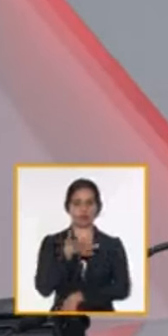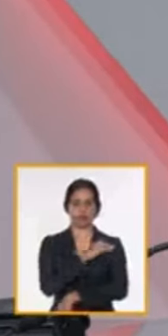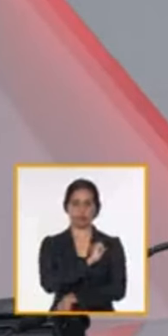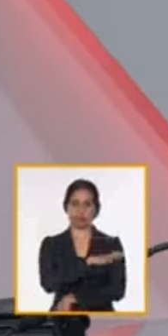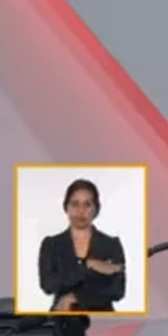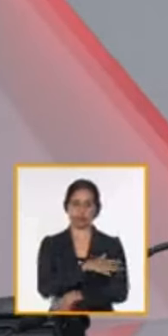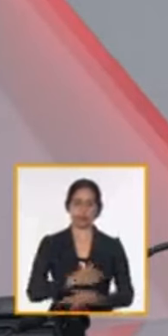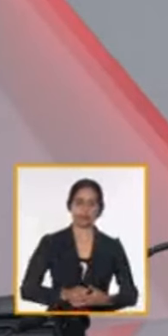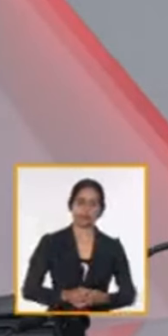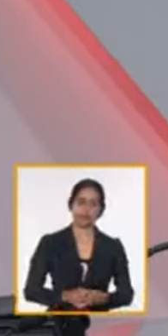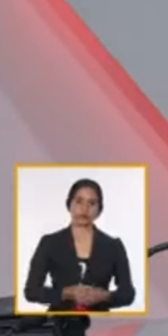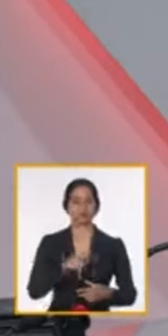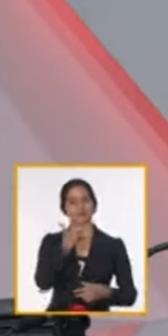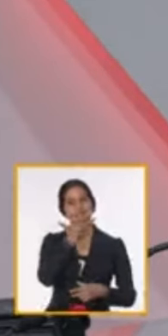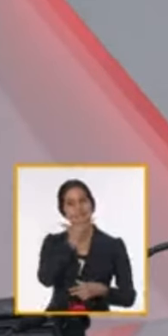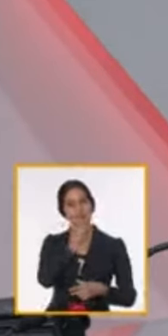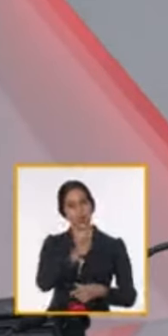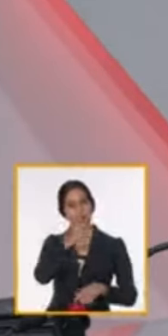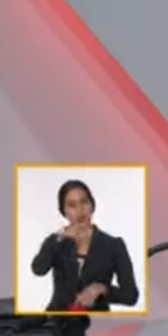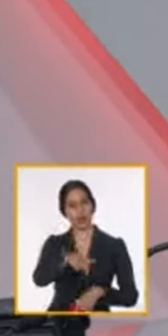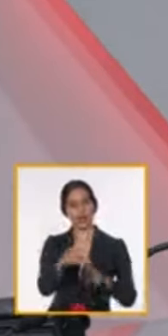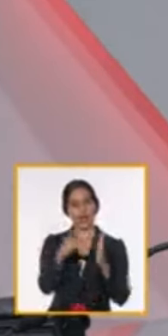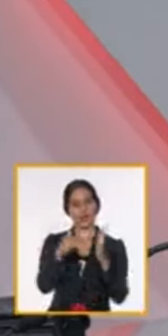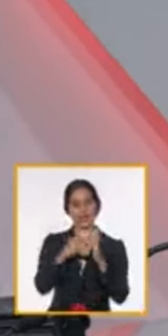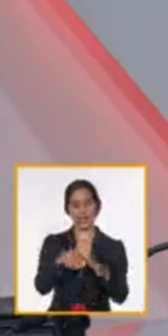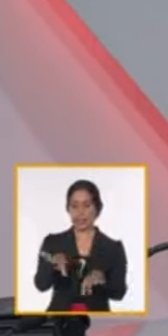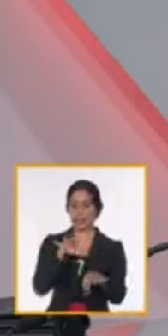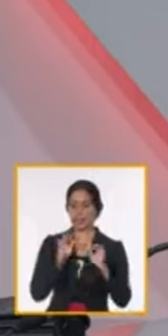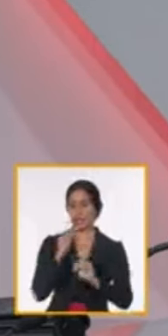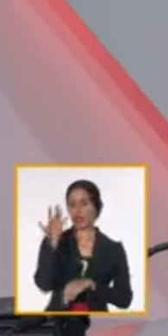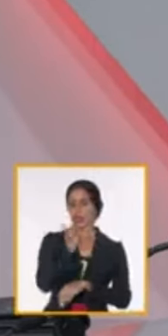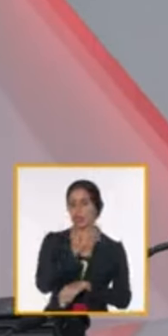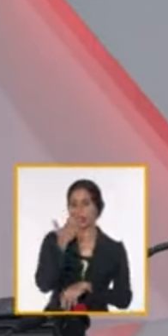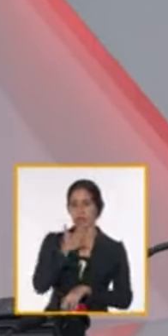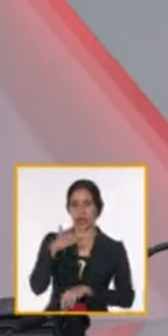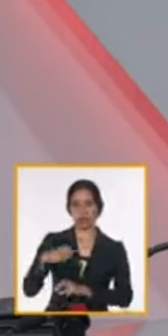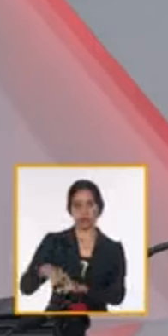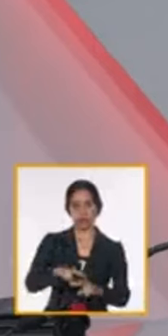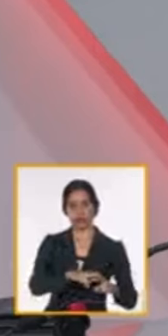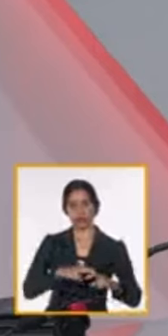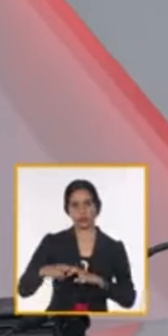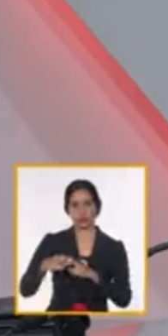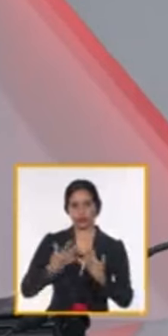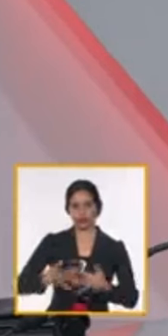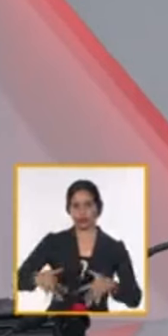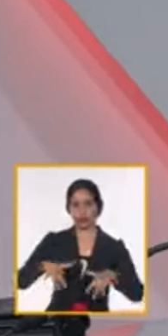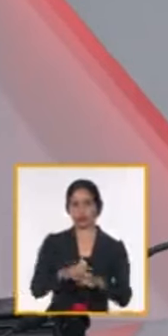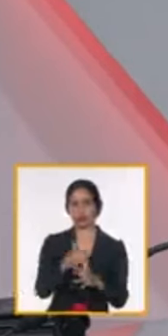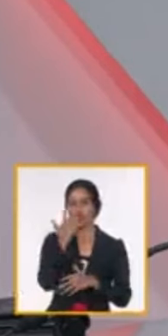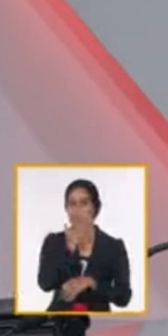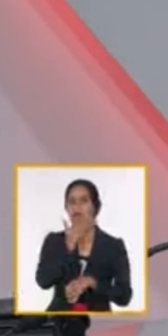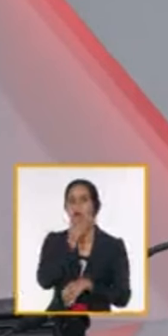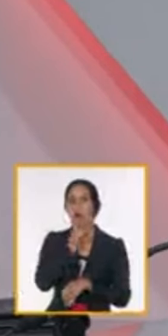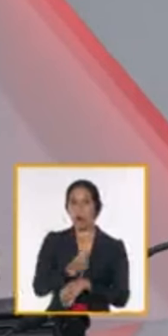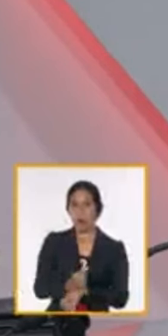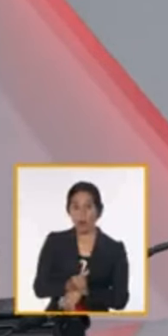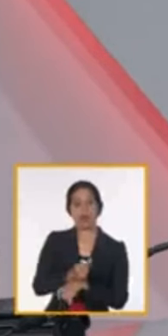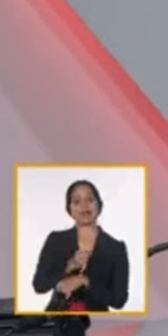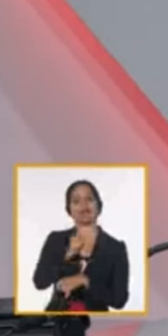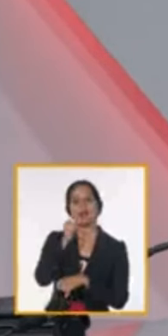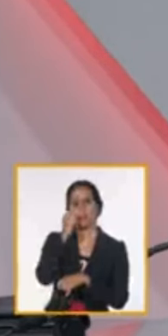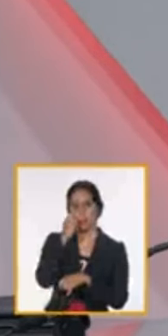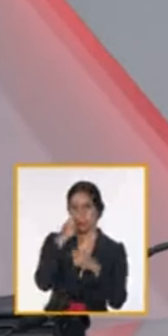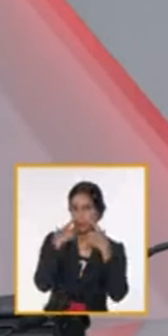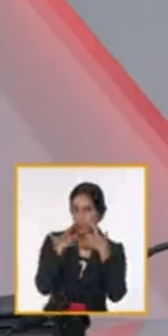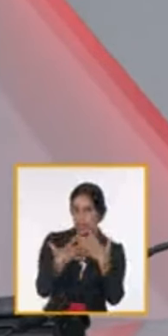el inmenso placer de tener esta tarde como invitados acá en la mesa redonda a jóvenes que han sido